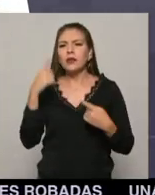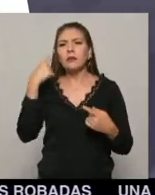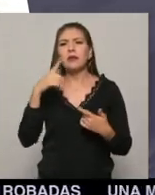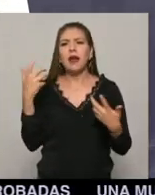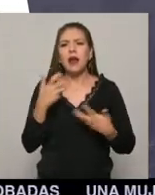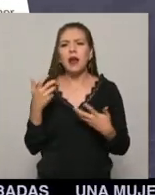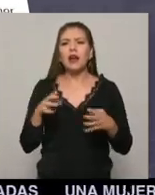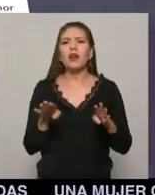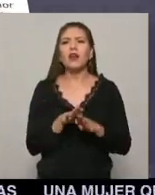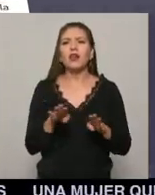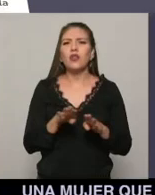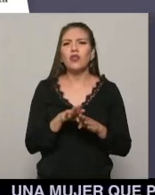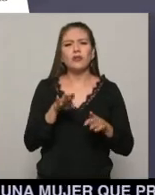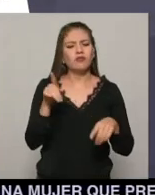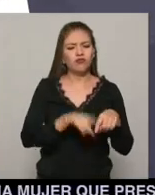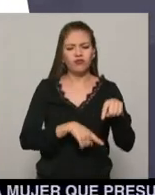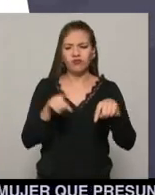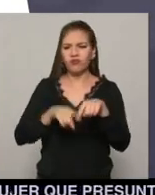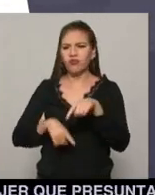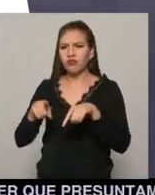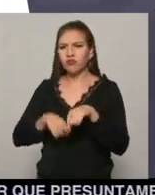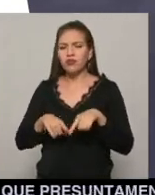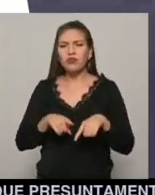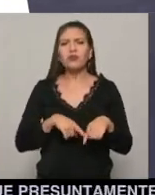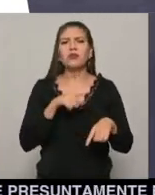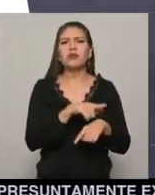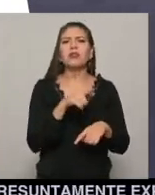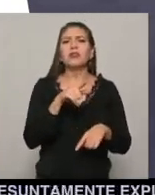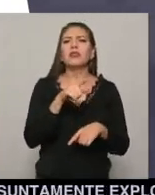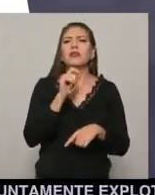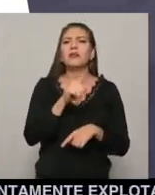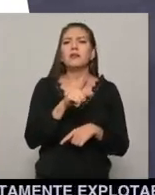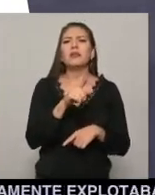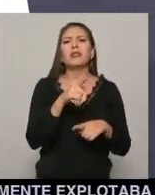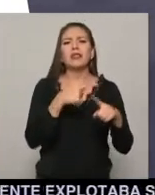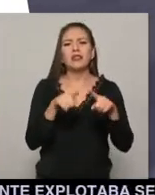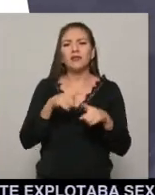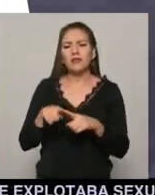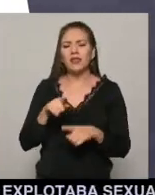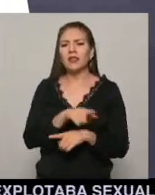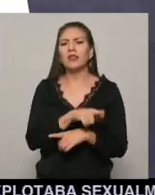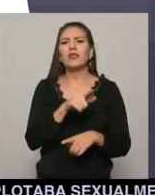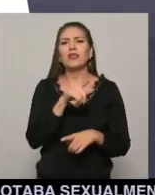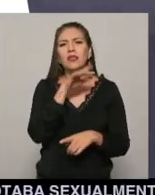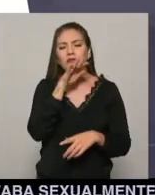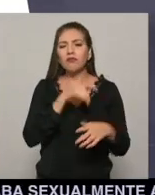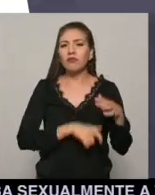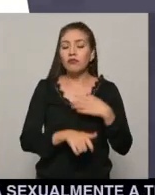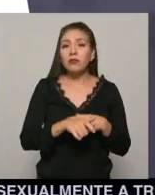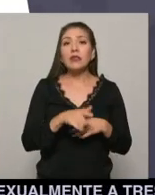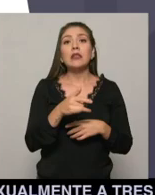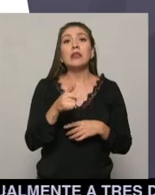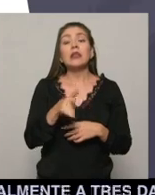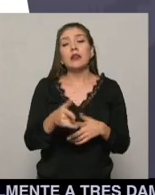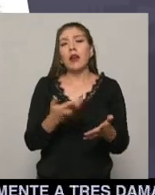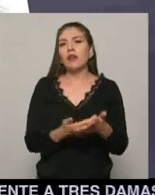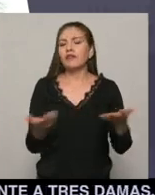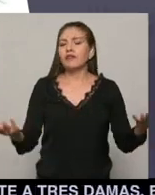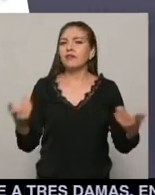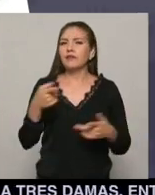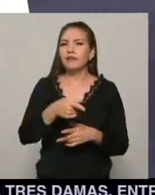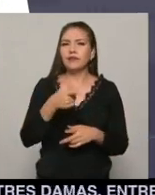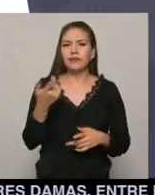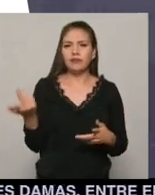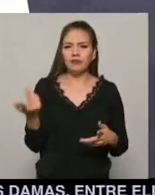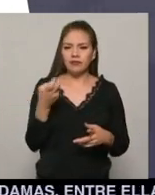por limpiar de casquillos y balas las calles, y ahora pues nos tenemos que enfrentar a esta realidad.